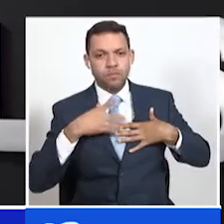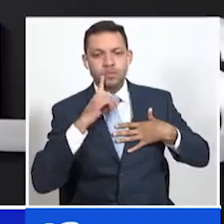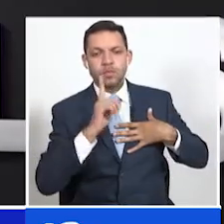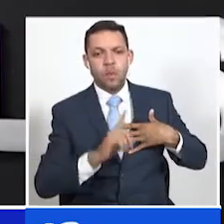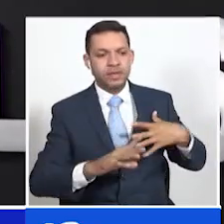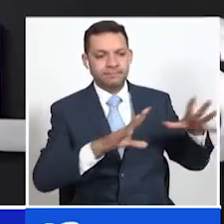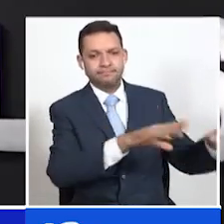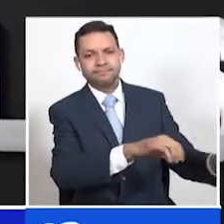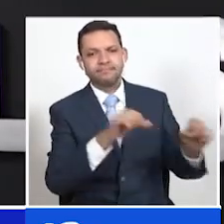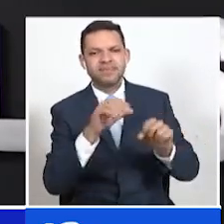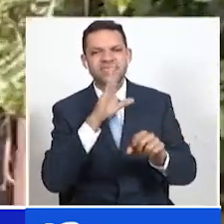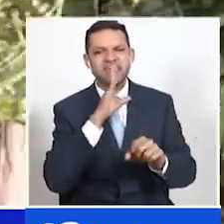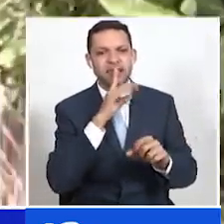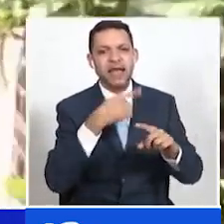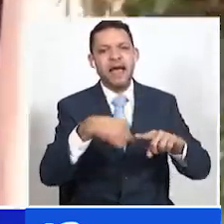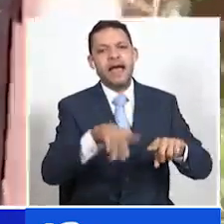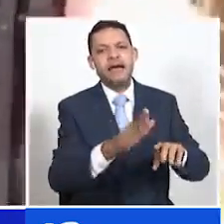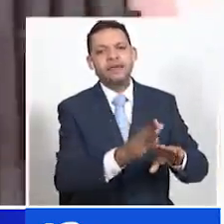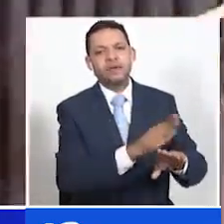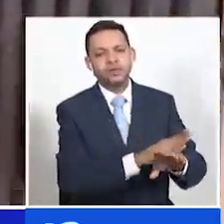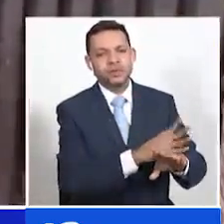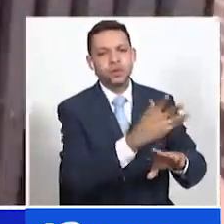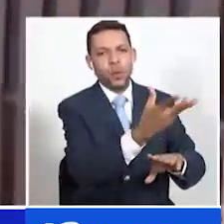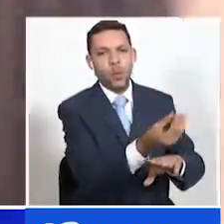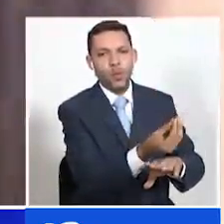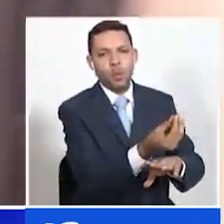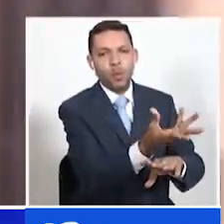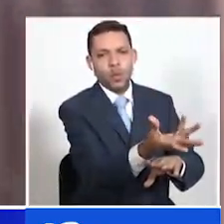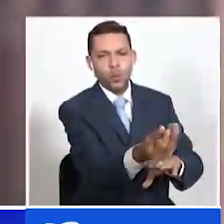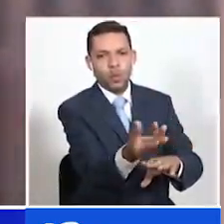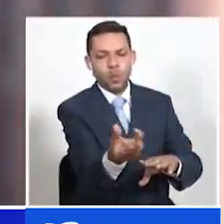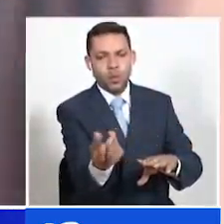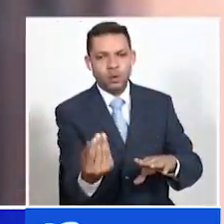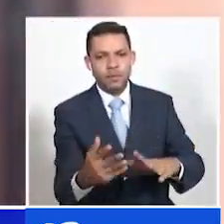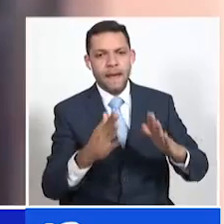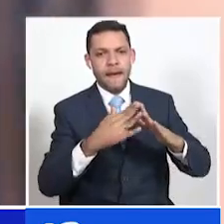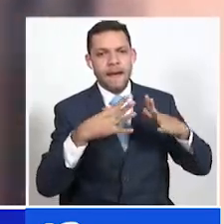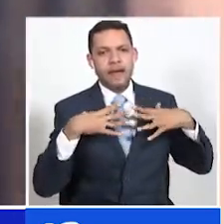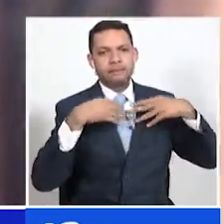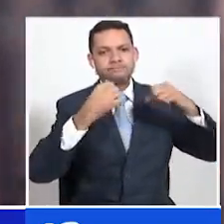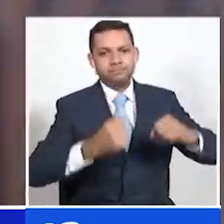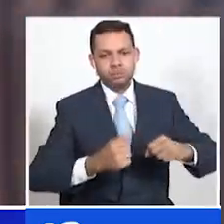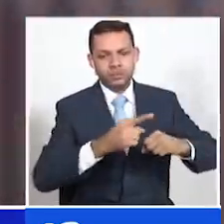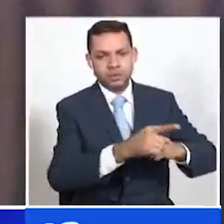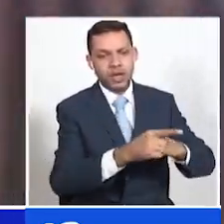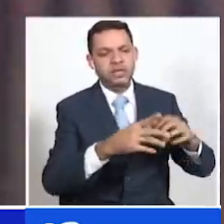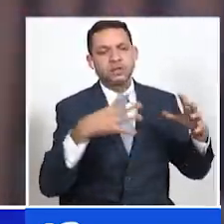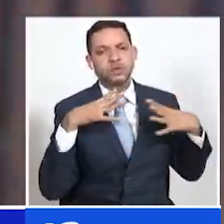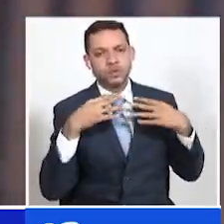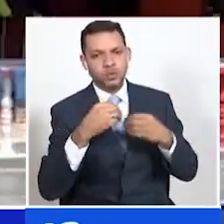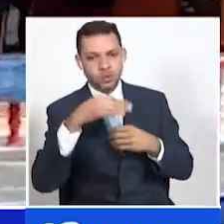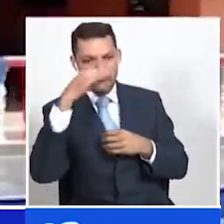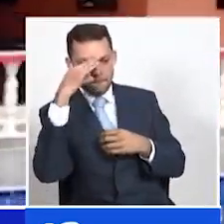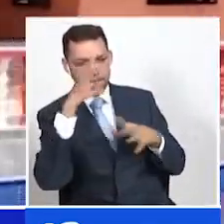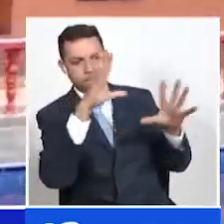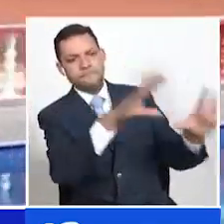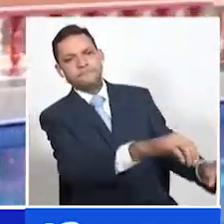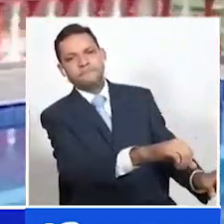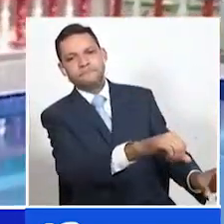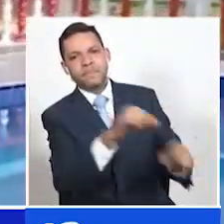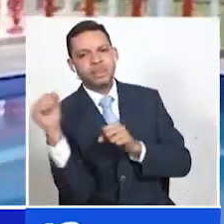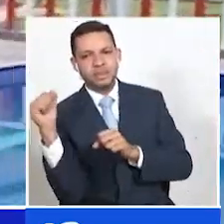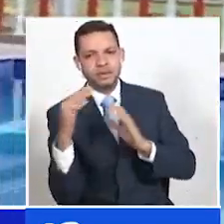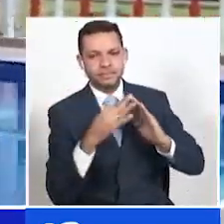realizadas, pertenecían a una estructura criminal denominada Los de la Galería. Allí se realizó